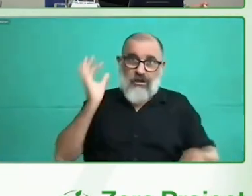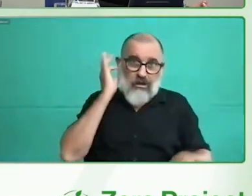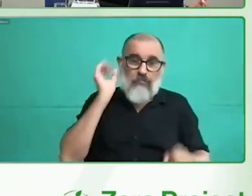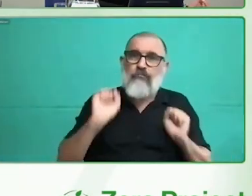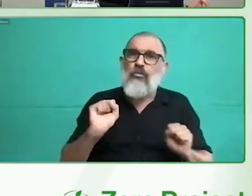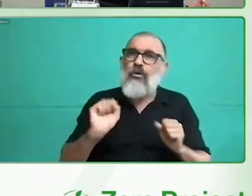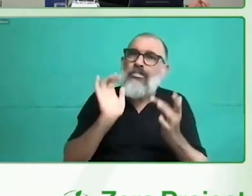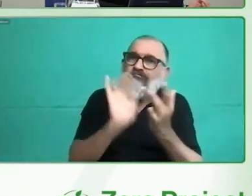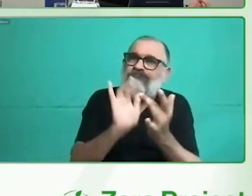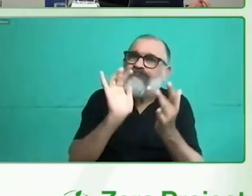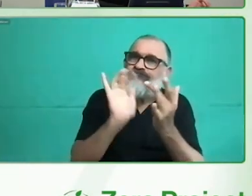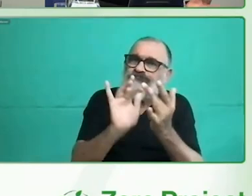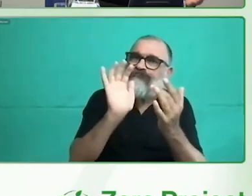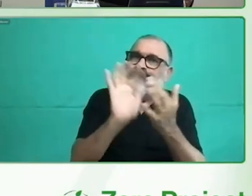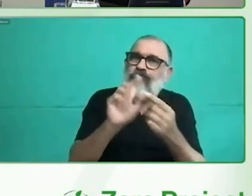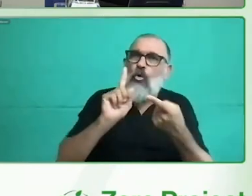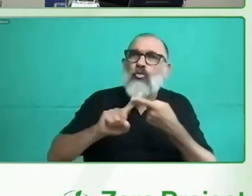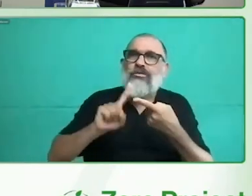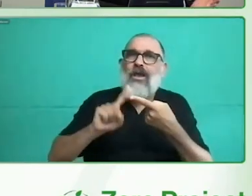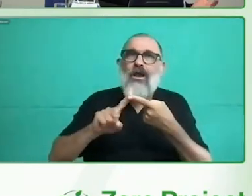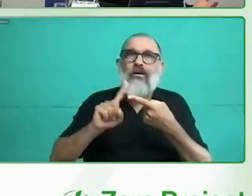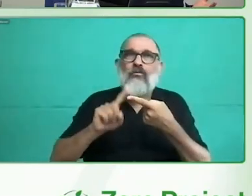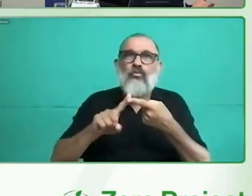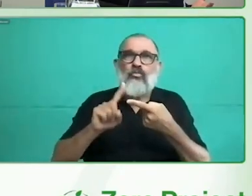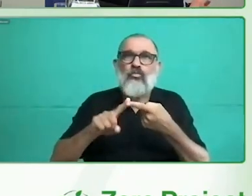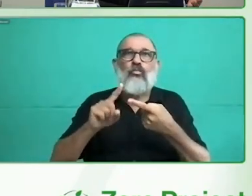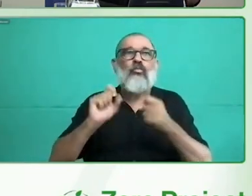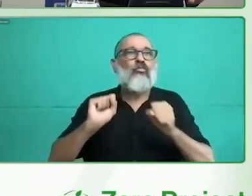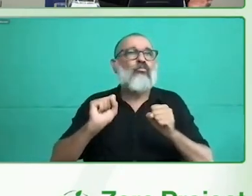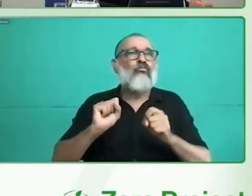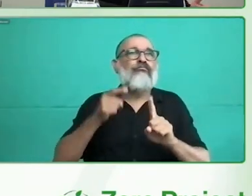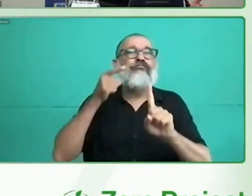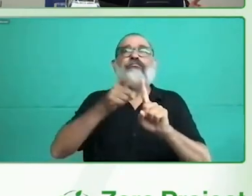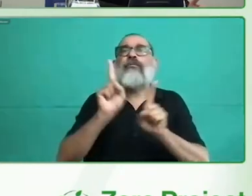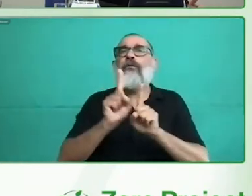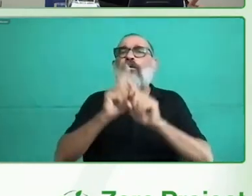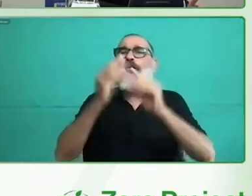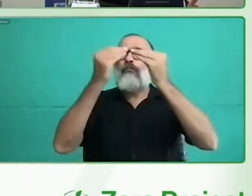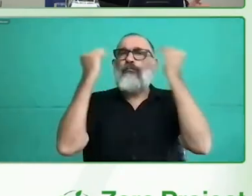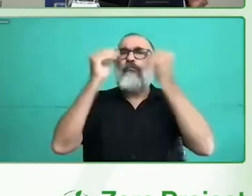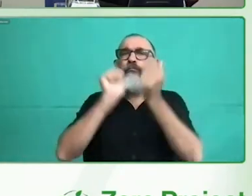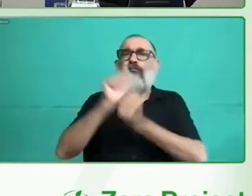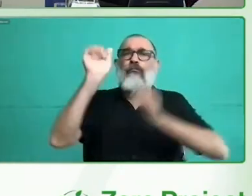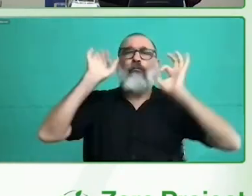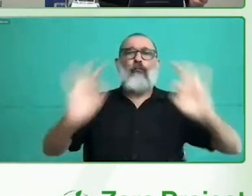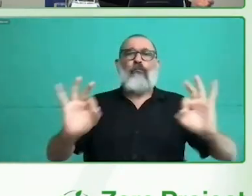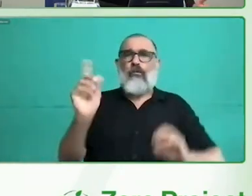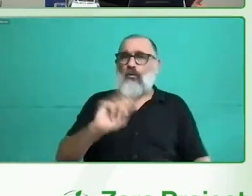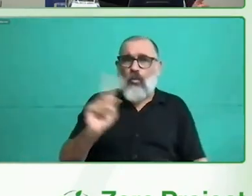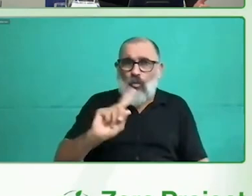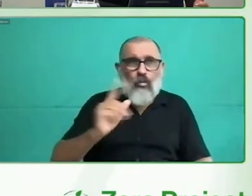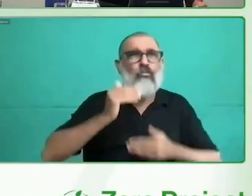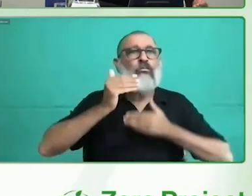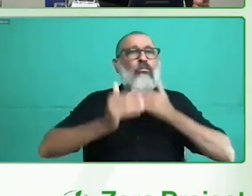falta algo de información también de qué carreras están disponibles, qué elecciones pueden tener,